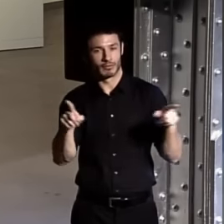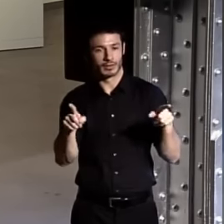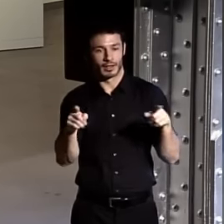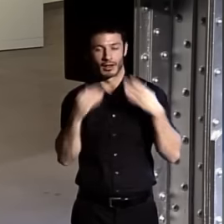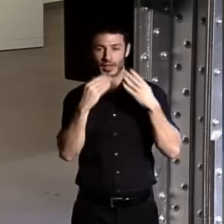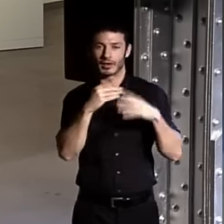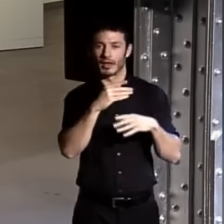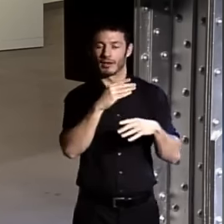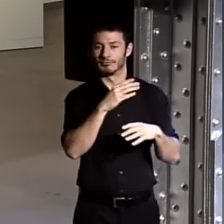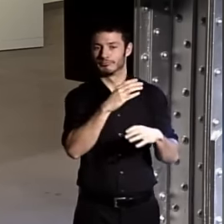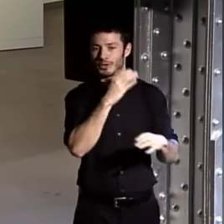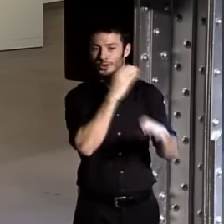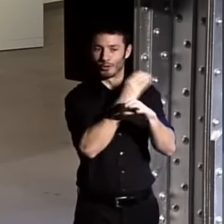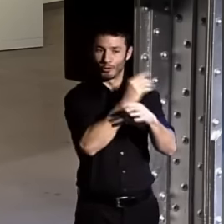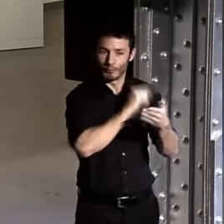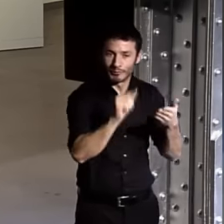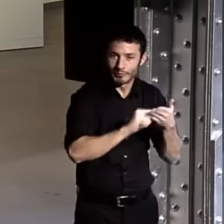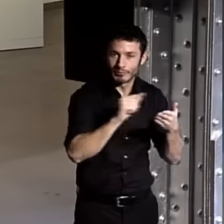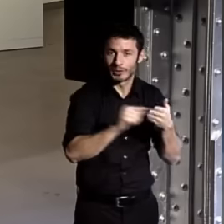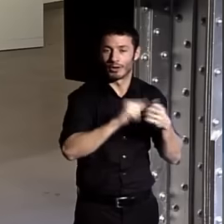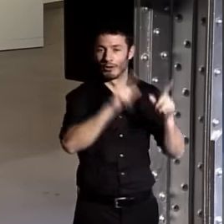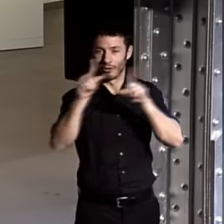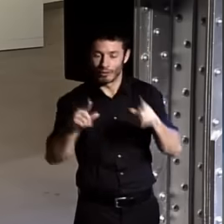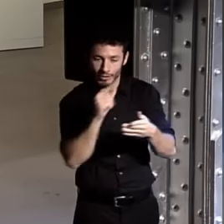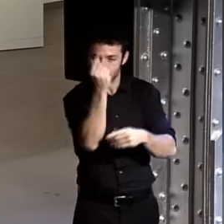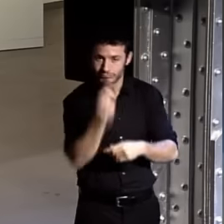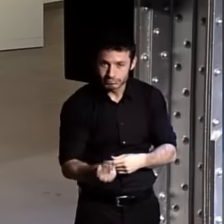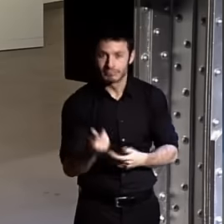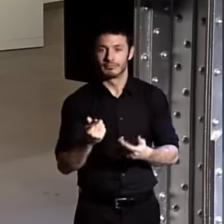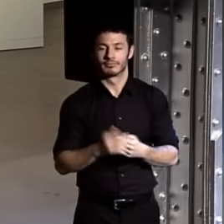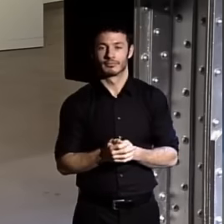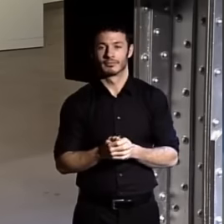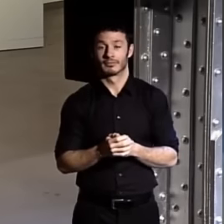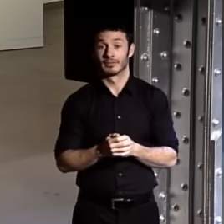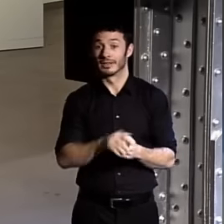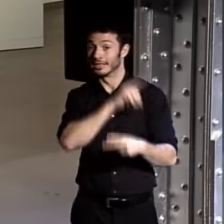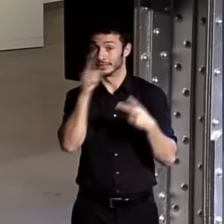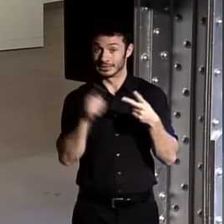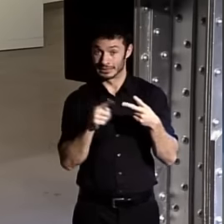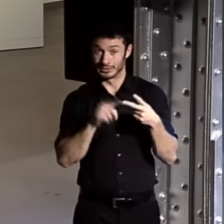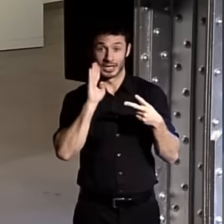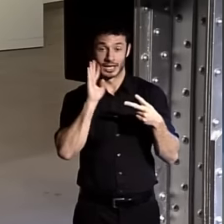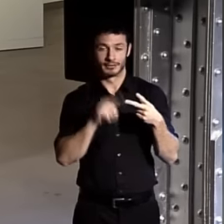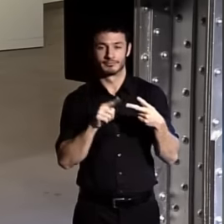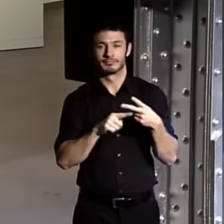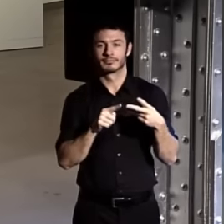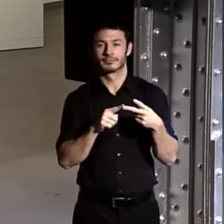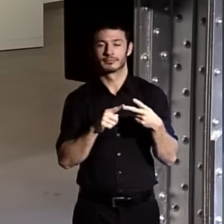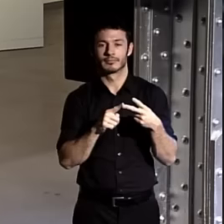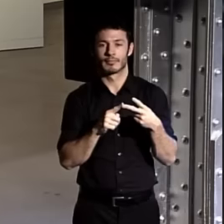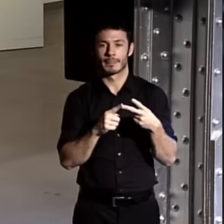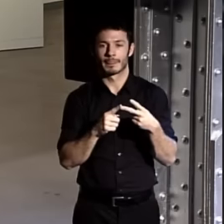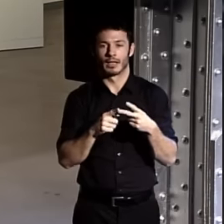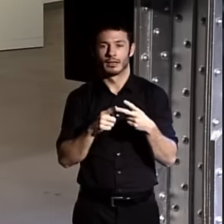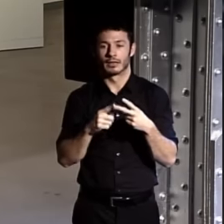ilustradores o las dos cosas trabajar en ambos Campos la otra parte es esa parte de pintura en el cómic eh Como algunos